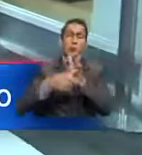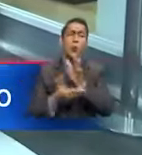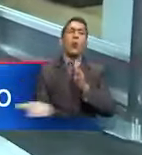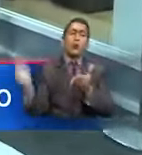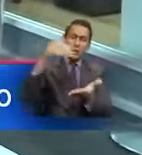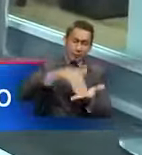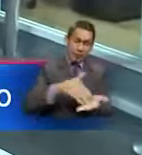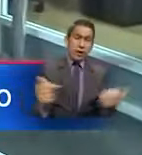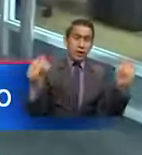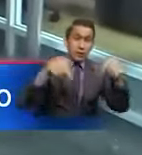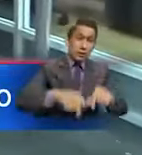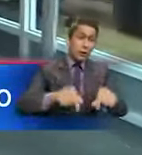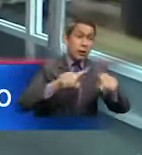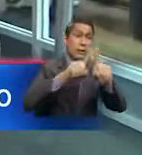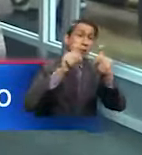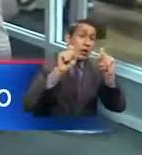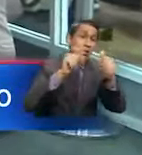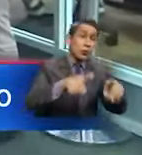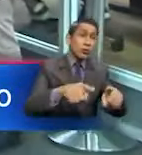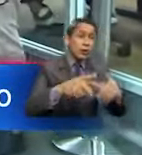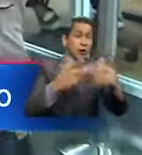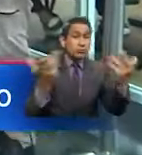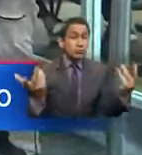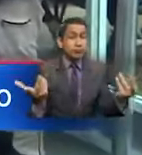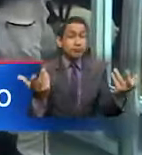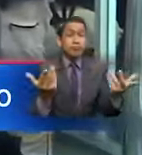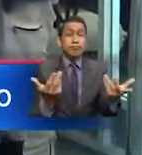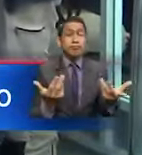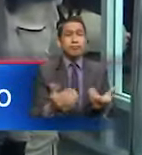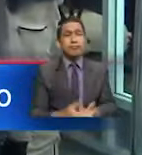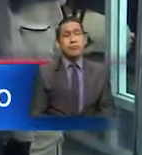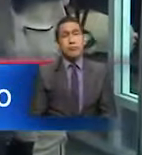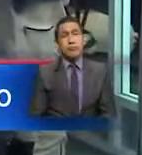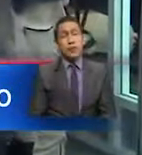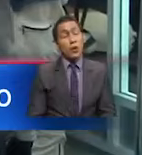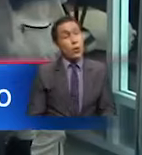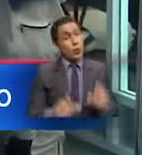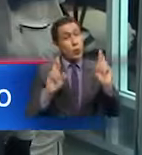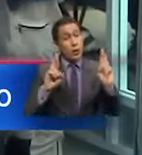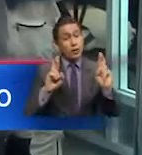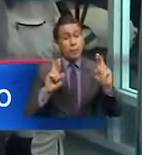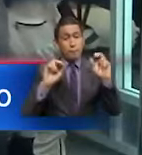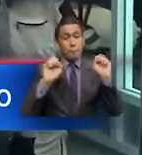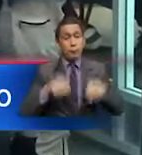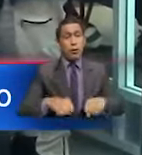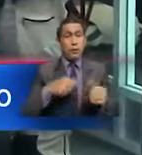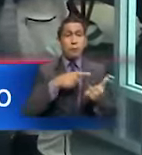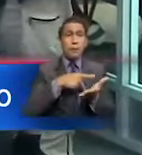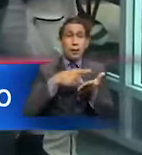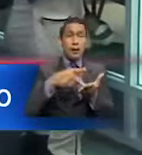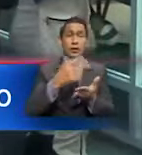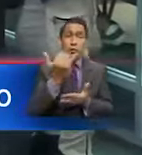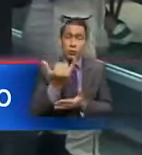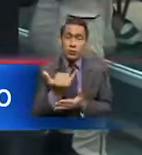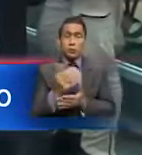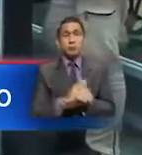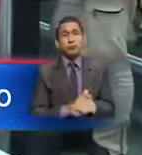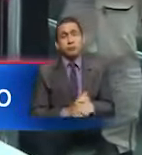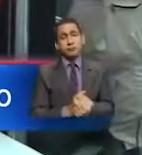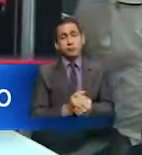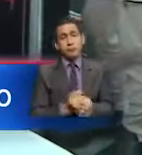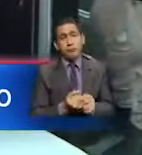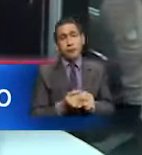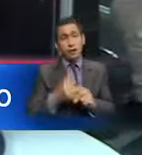sucediendo para que uno se atrase tanto y no se pueda continuar con el trámite como debería ser. Muchísimas gracias, amigos televidentes.